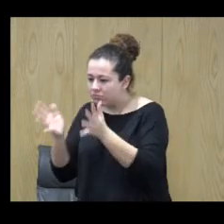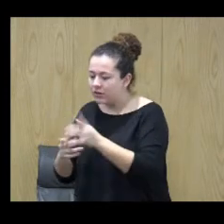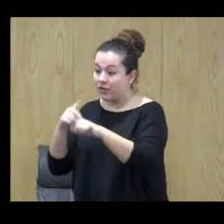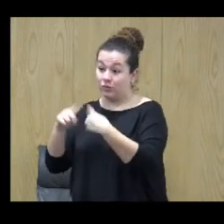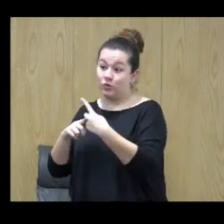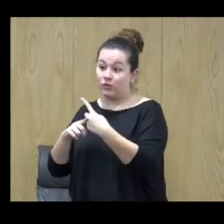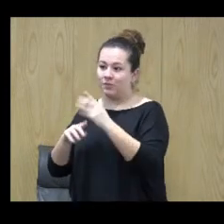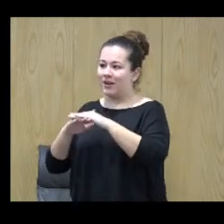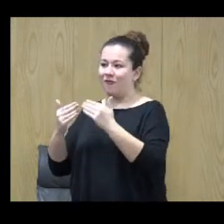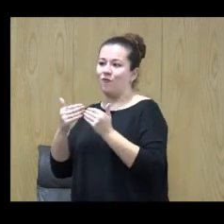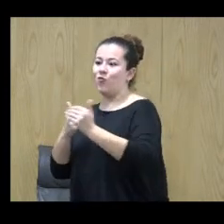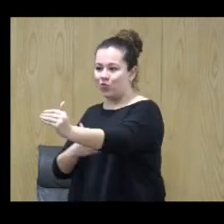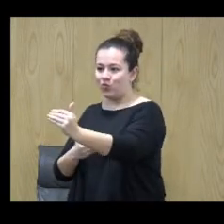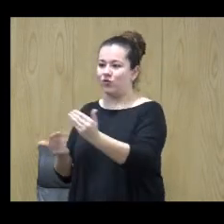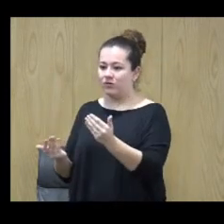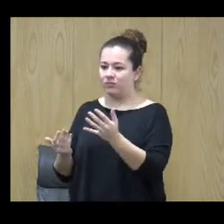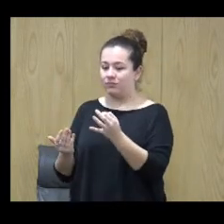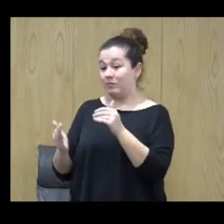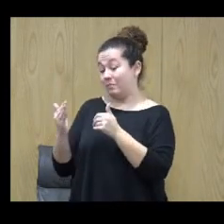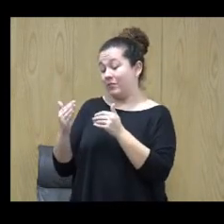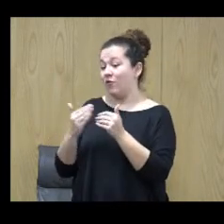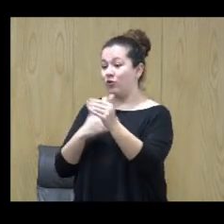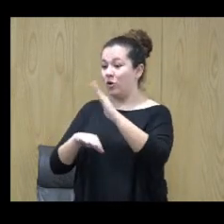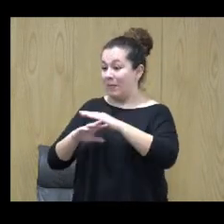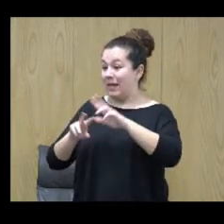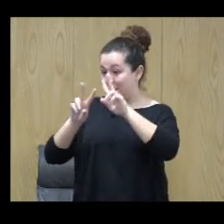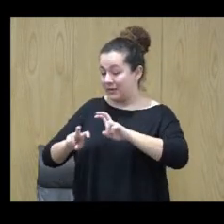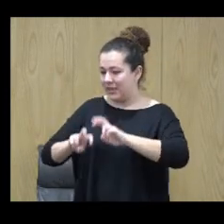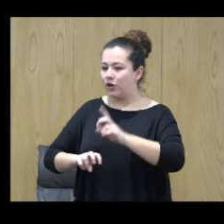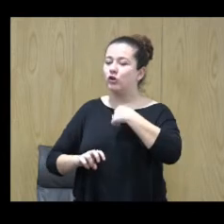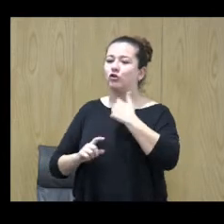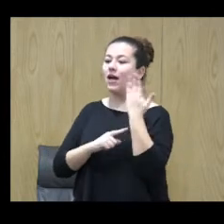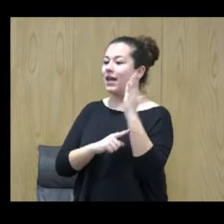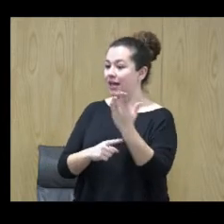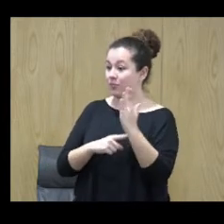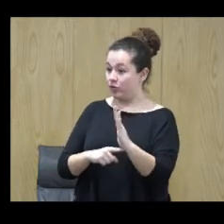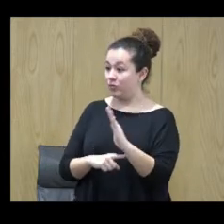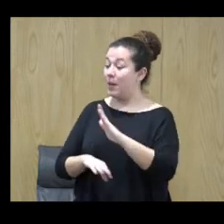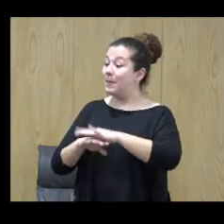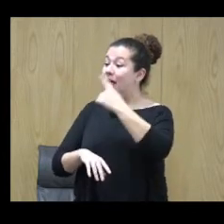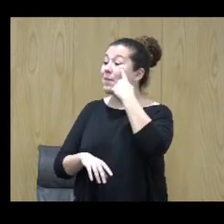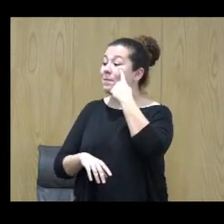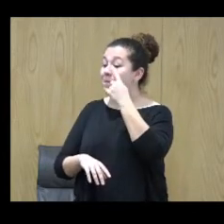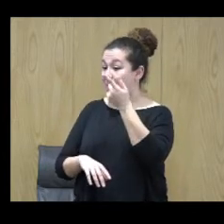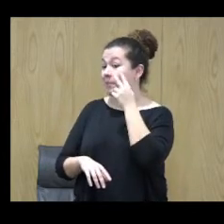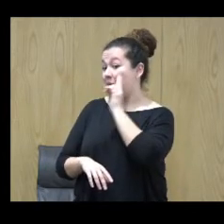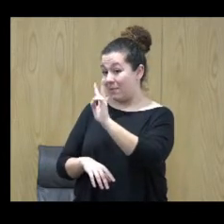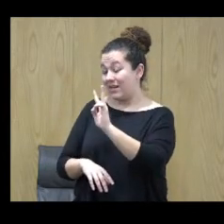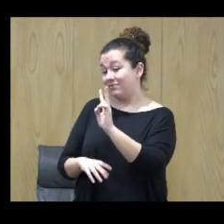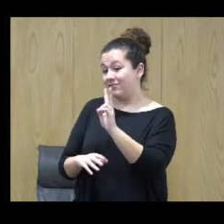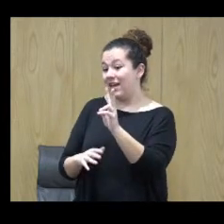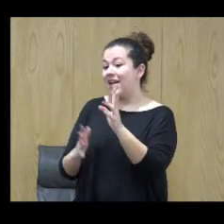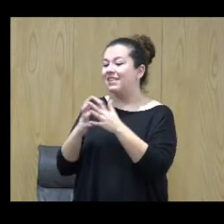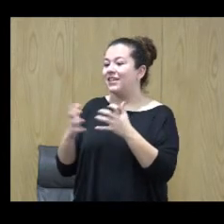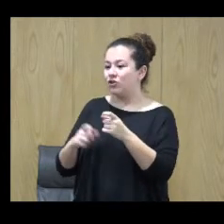al futuro o la futura investigación? Vamos a poner algunos ejemplos que para que veáis la dificultad de los textos. Por ejemplo, algunos